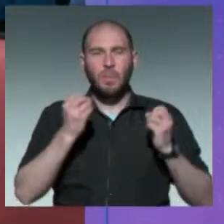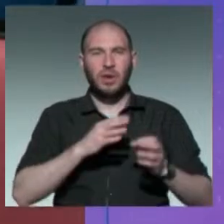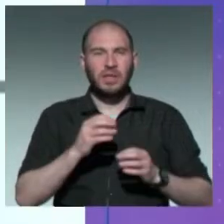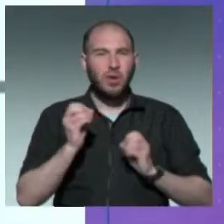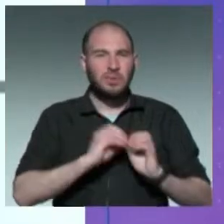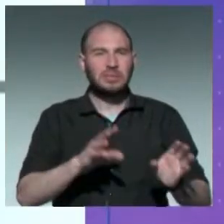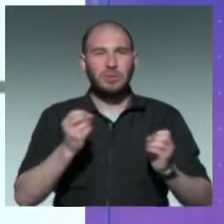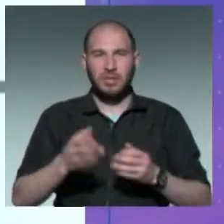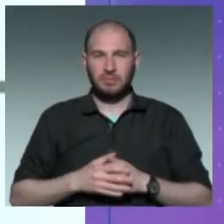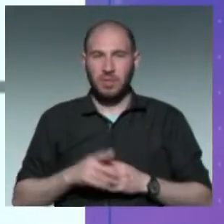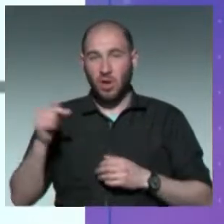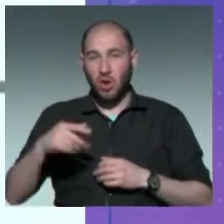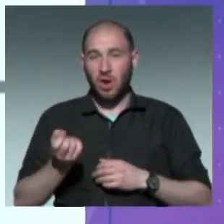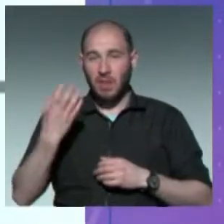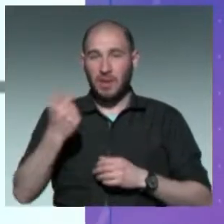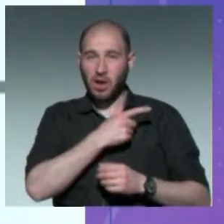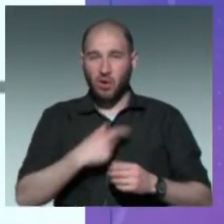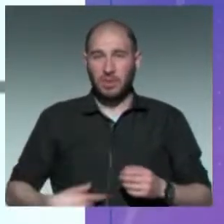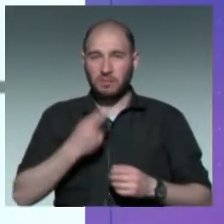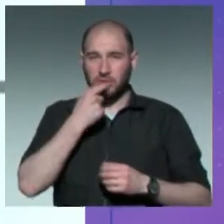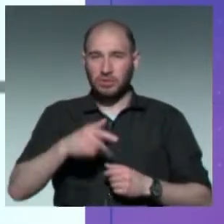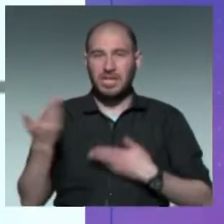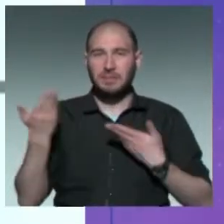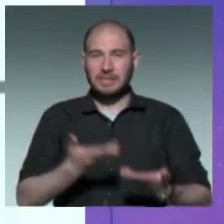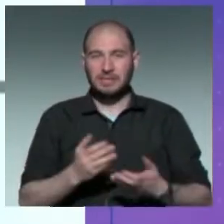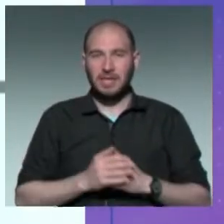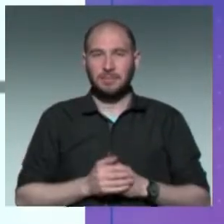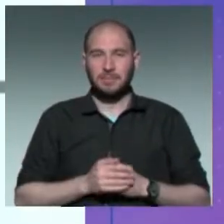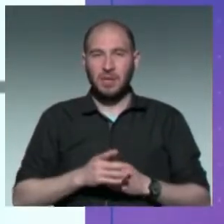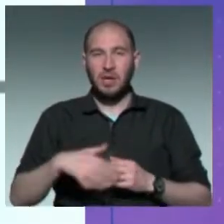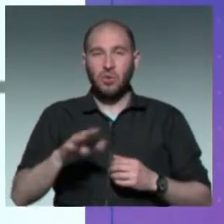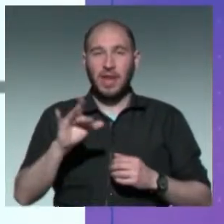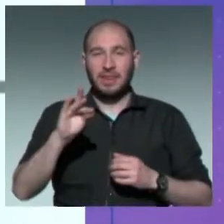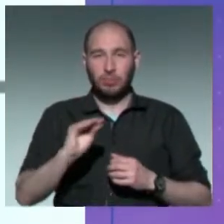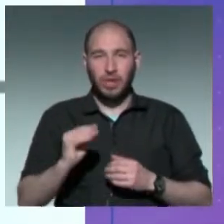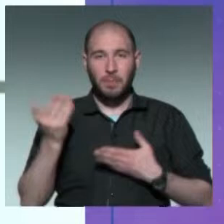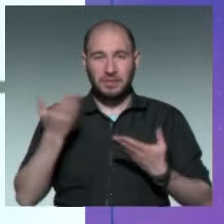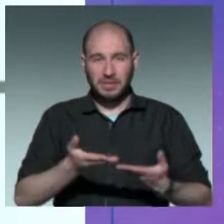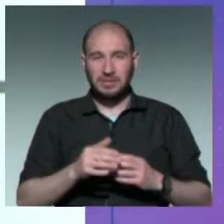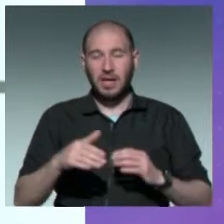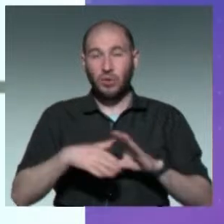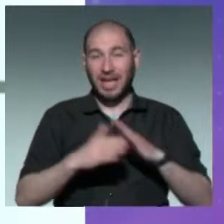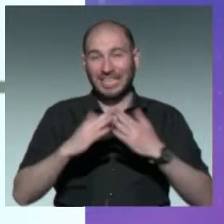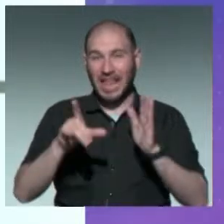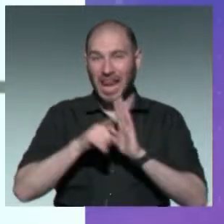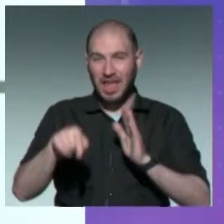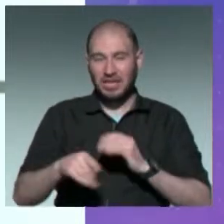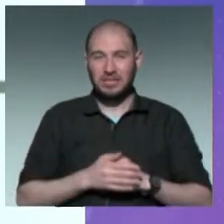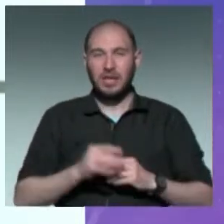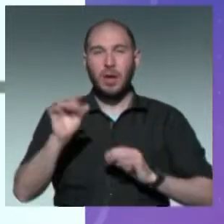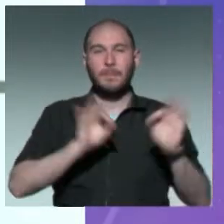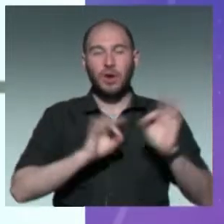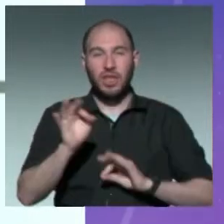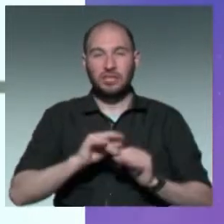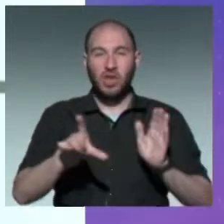llegaría? Bueno, esta mañana el gobierno de la provincia presentó en la Cámara de Diputados, justamente de la legislatura, un